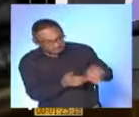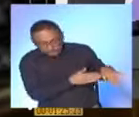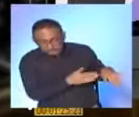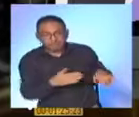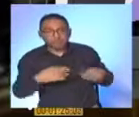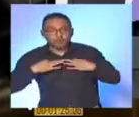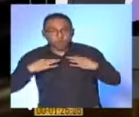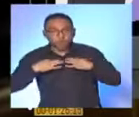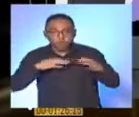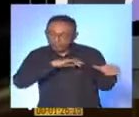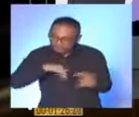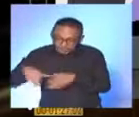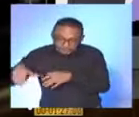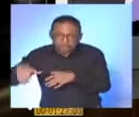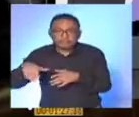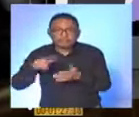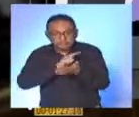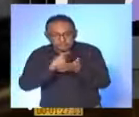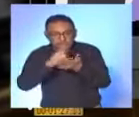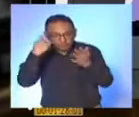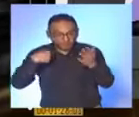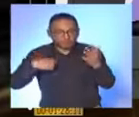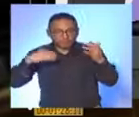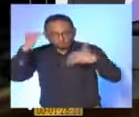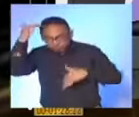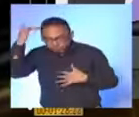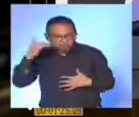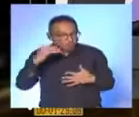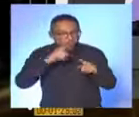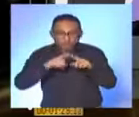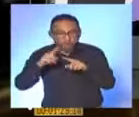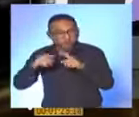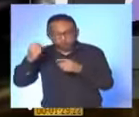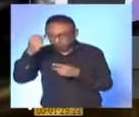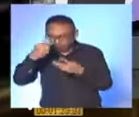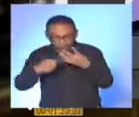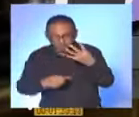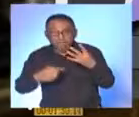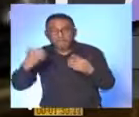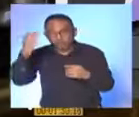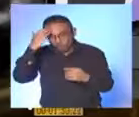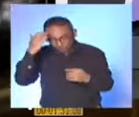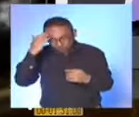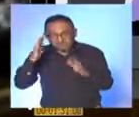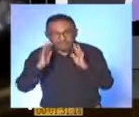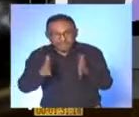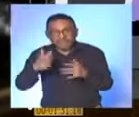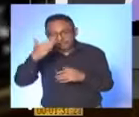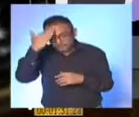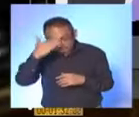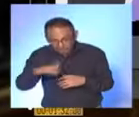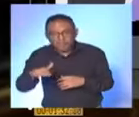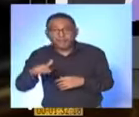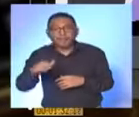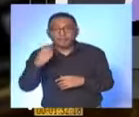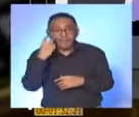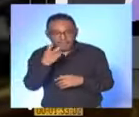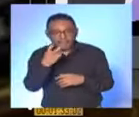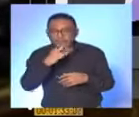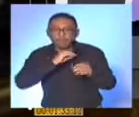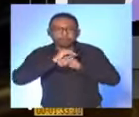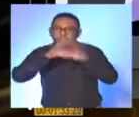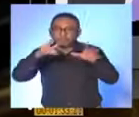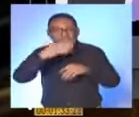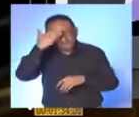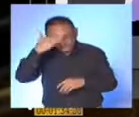la ropa, me aseo. Todas las medidas que ya conoce y que han sido muy promovidas en el